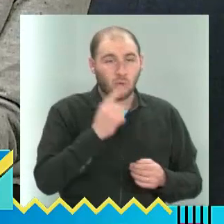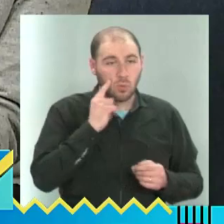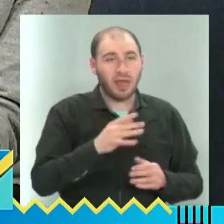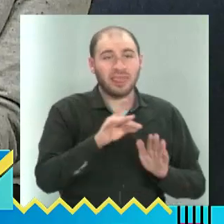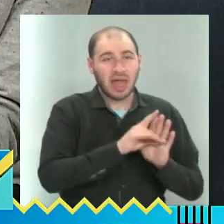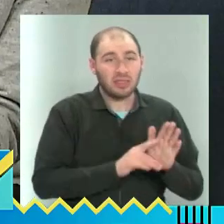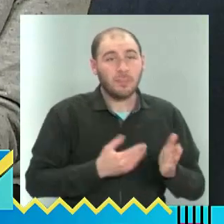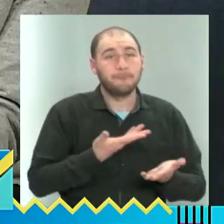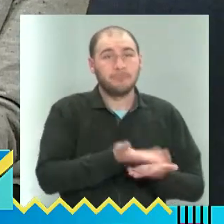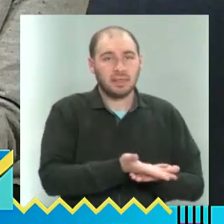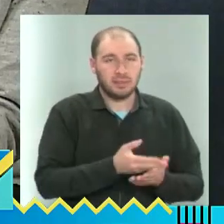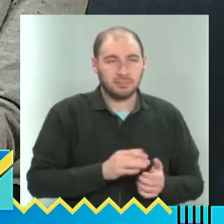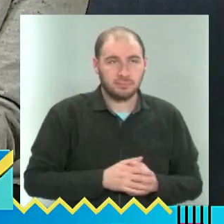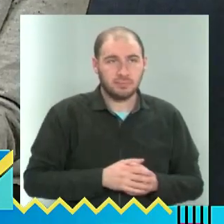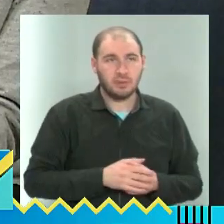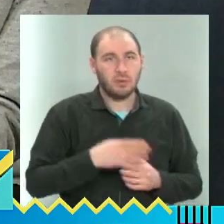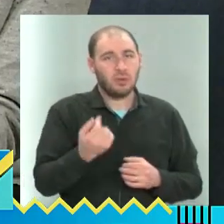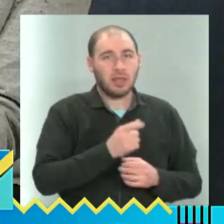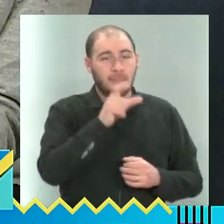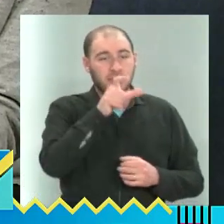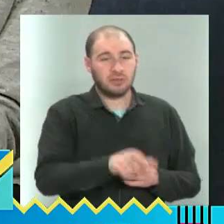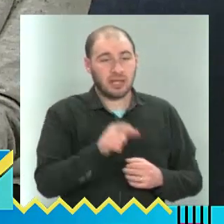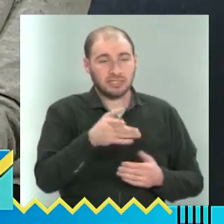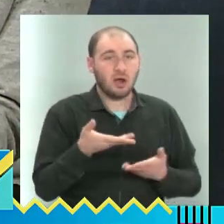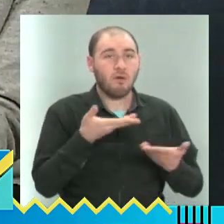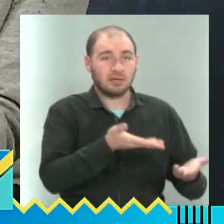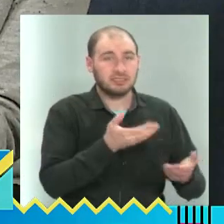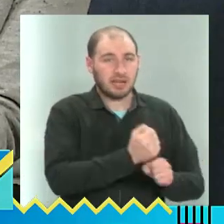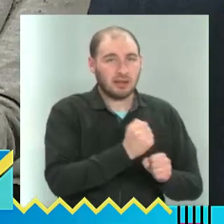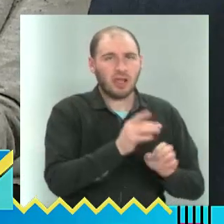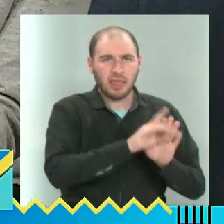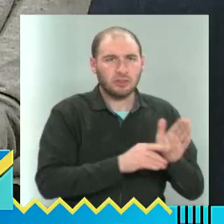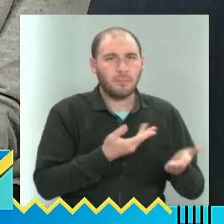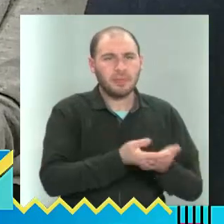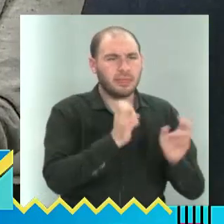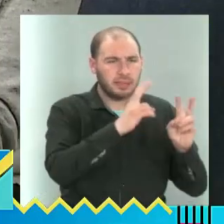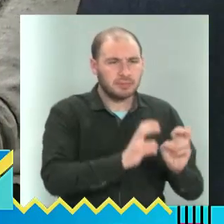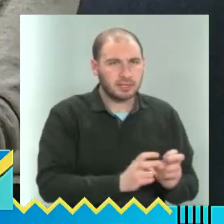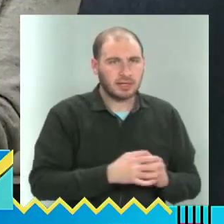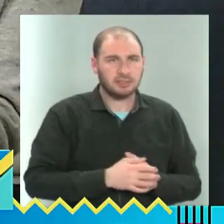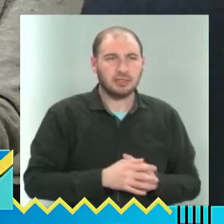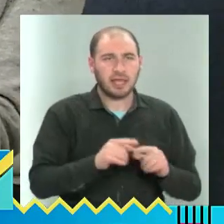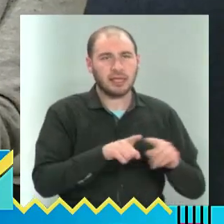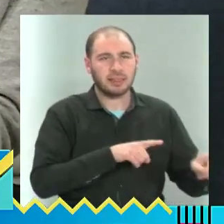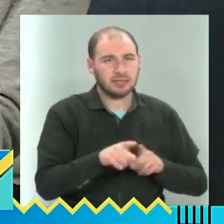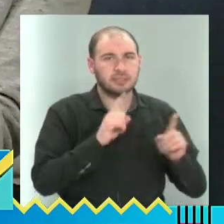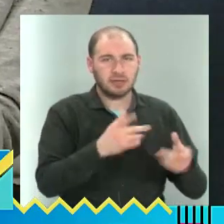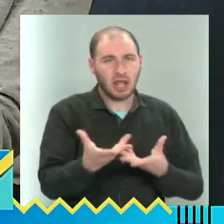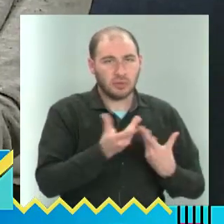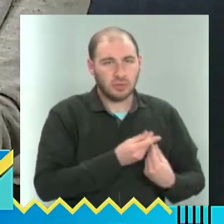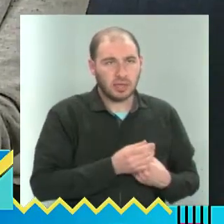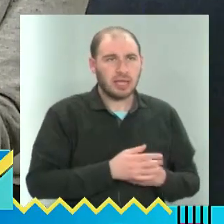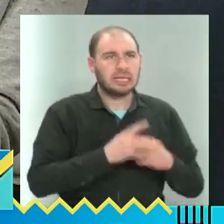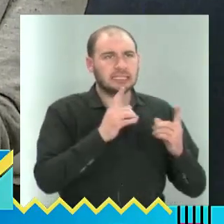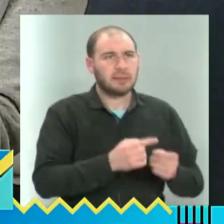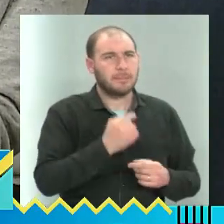los datos fundamentales de esa persona que está ofreciendo el trabajo, pedir los datos e investigar. Hoy de alguna forma Internet también nos permite eso. Y